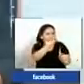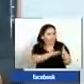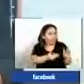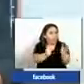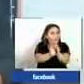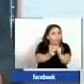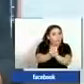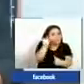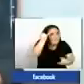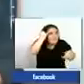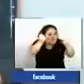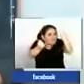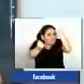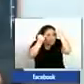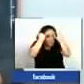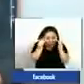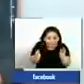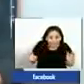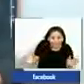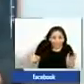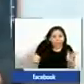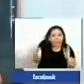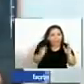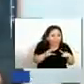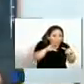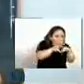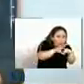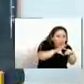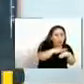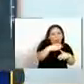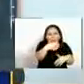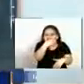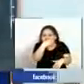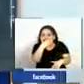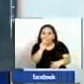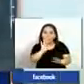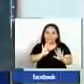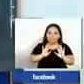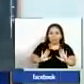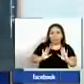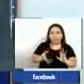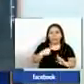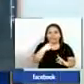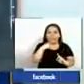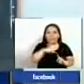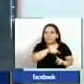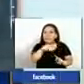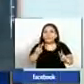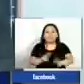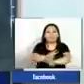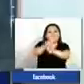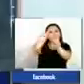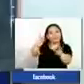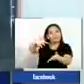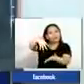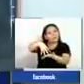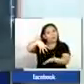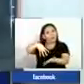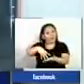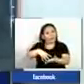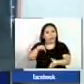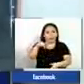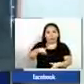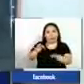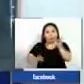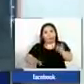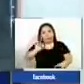apología e incitación pública de actos de terrorismo y casos especiales de amenazas en perjuicio de la paz pública. El juzgado resolvió